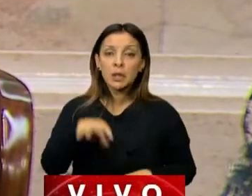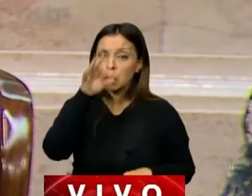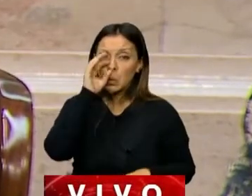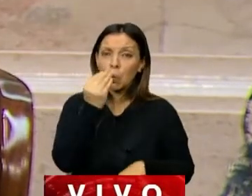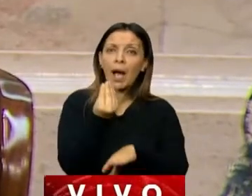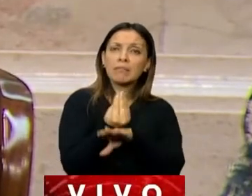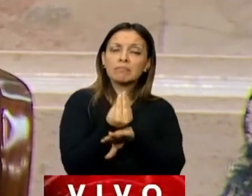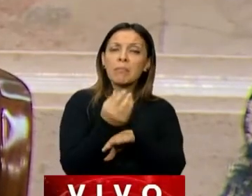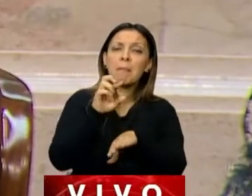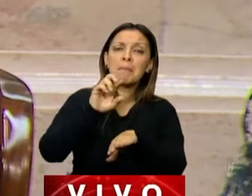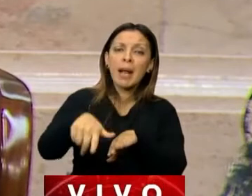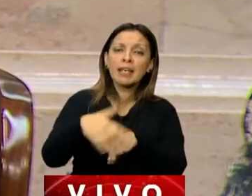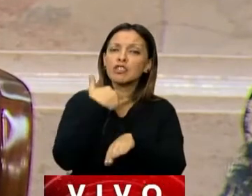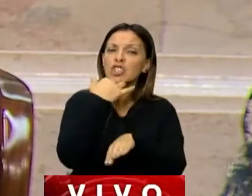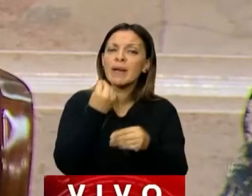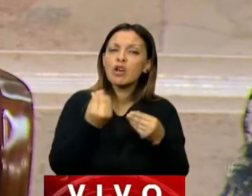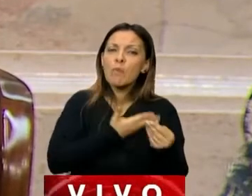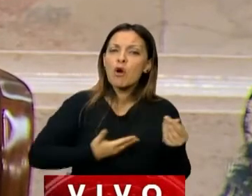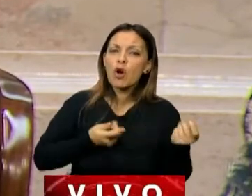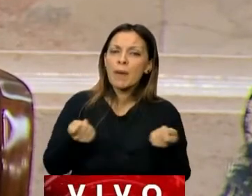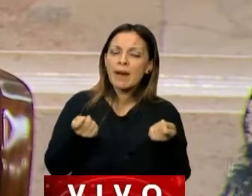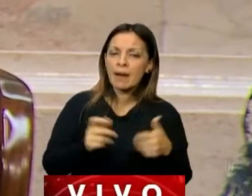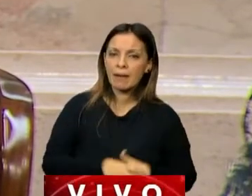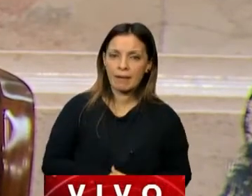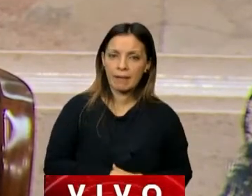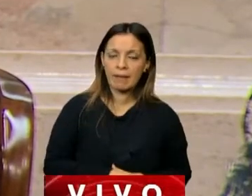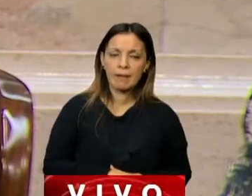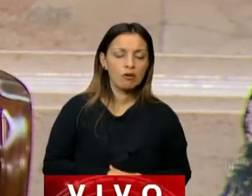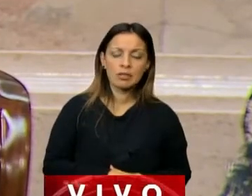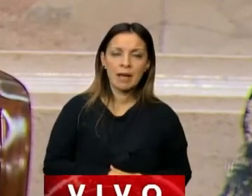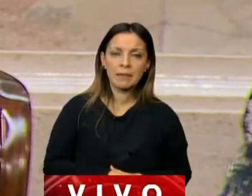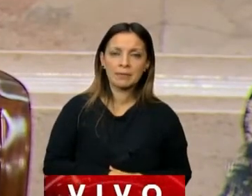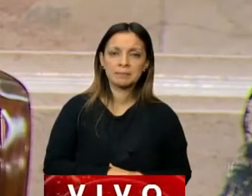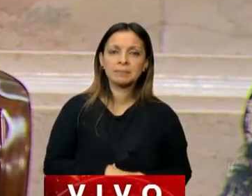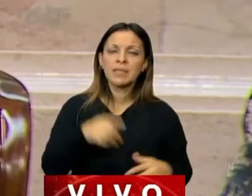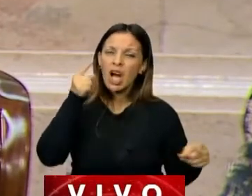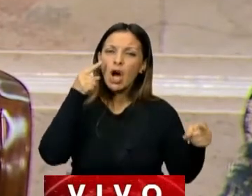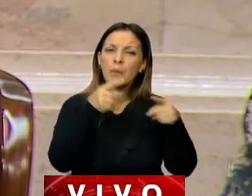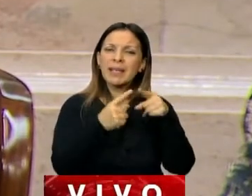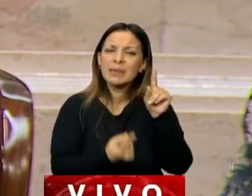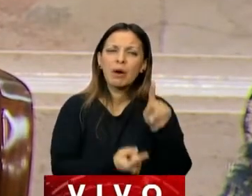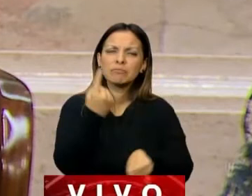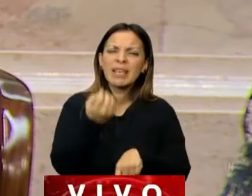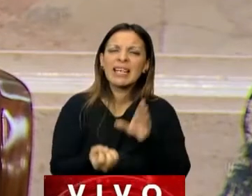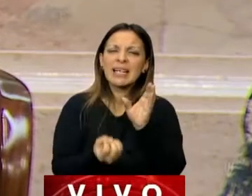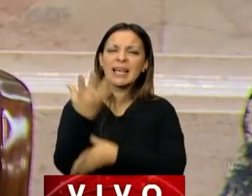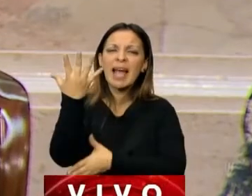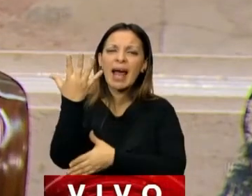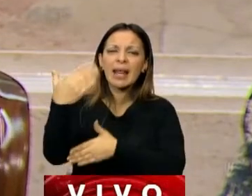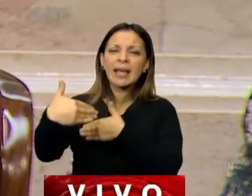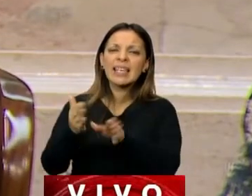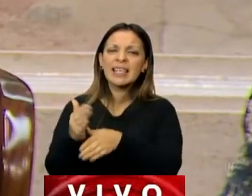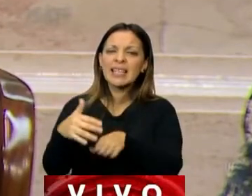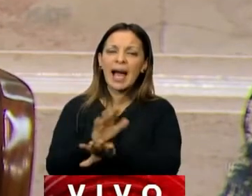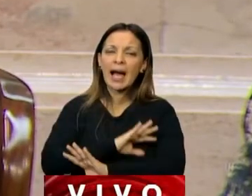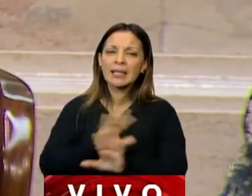plan, no saben cómo gobernar y que tienen como uno de sus objetivos crear cajas en todos los